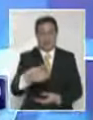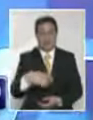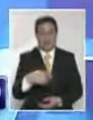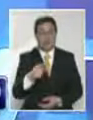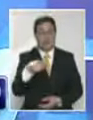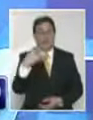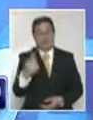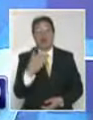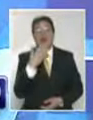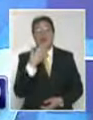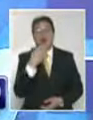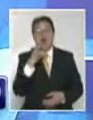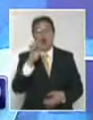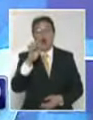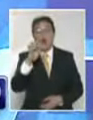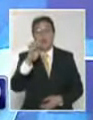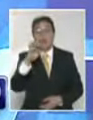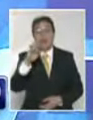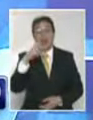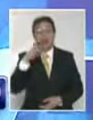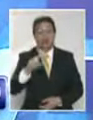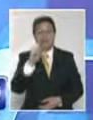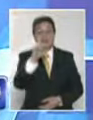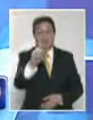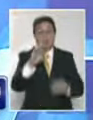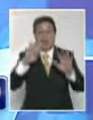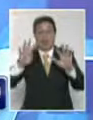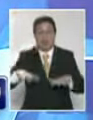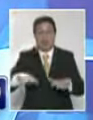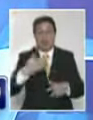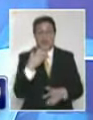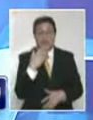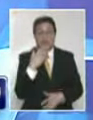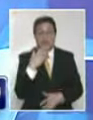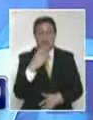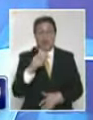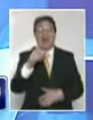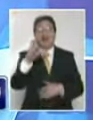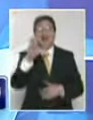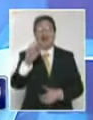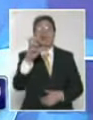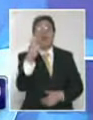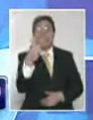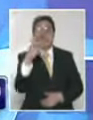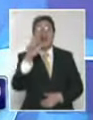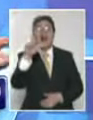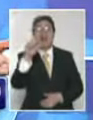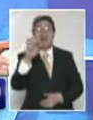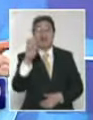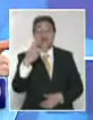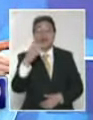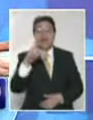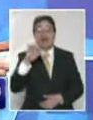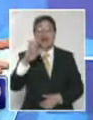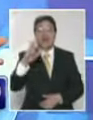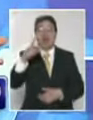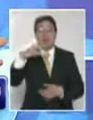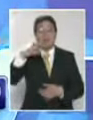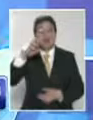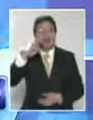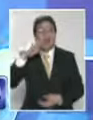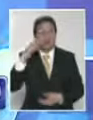la operación de los 119, una operación de donde está el Mercurio, la tercera, la segunda... Donde ayer en este canal entrevistaron